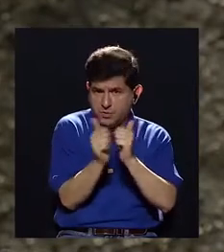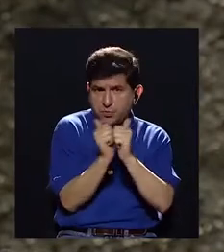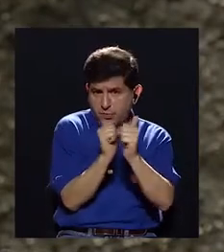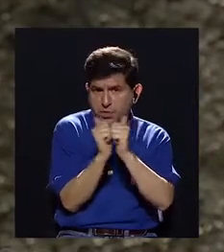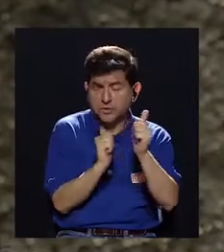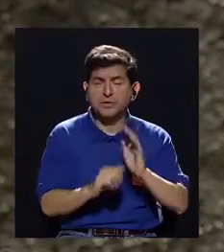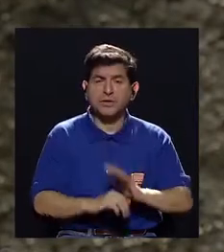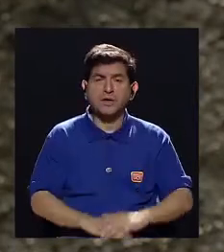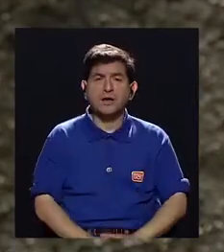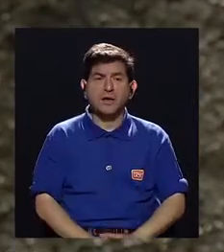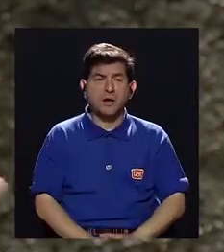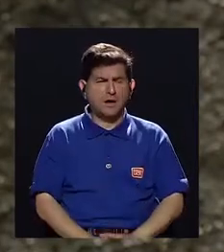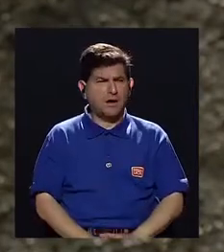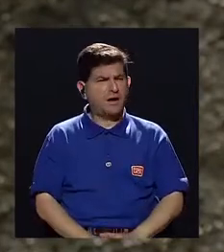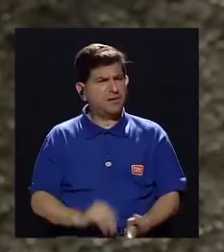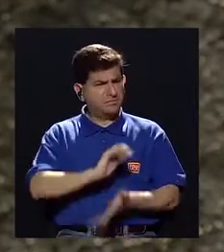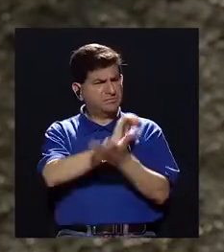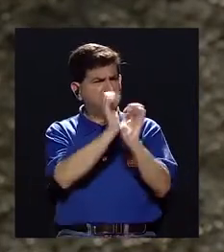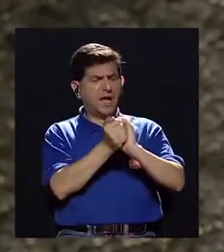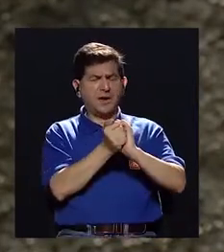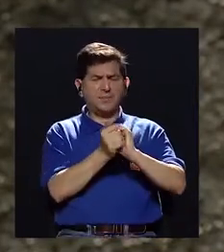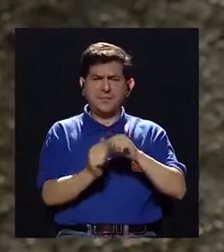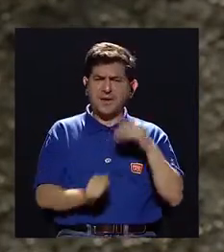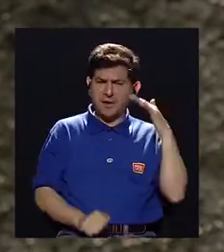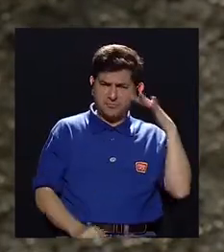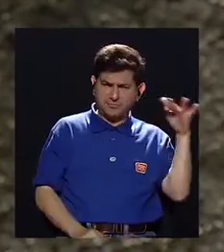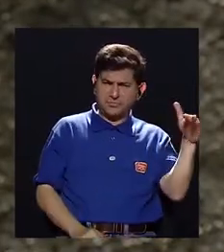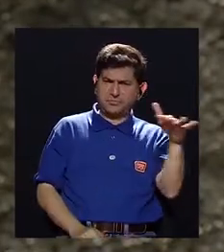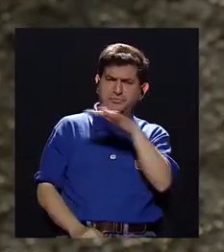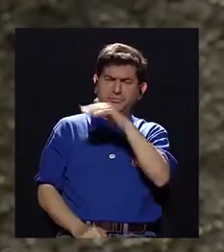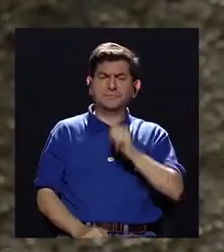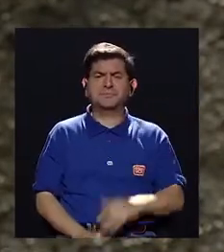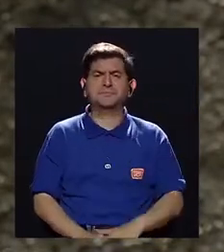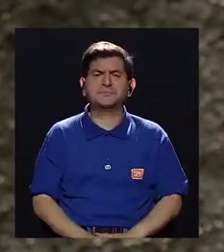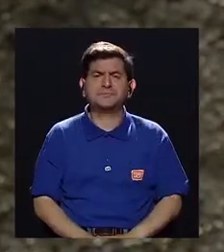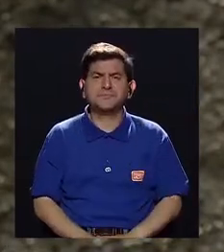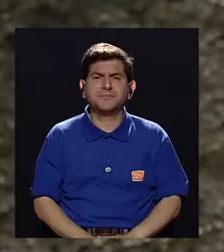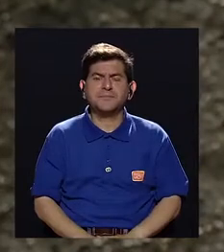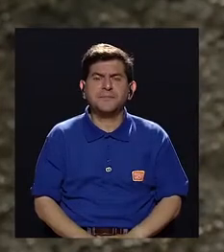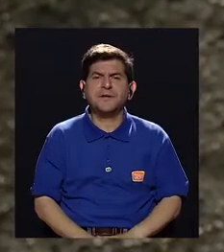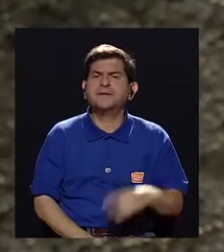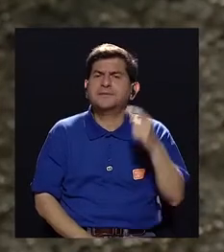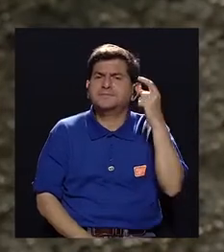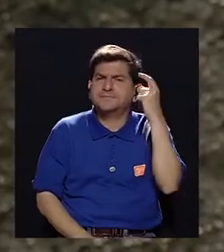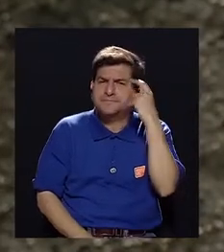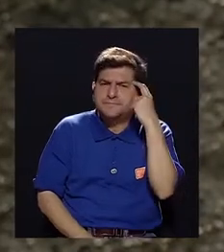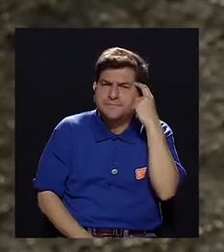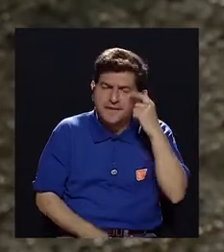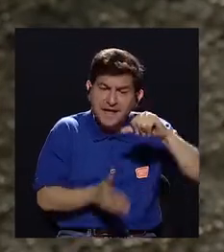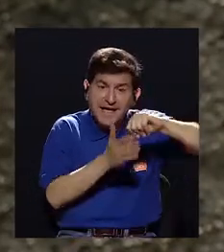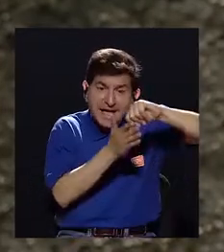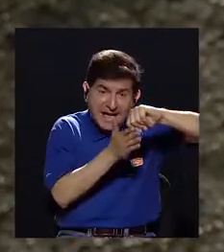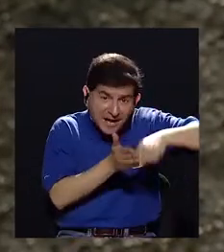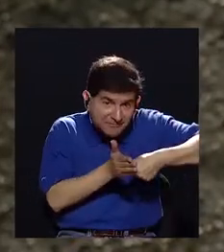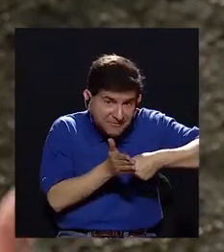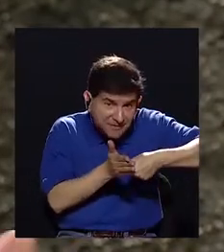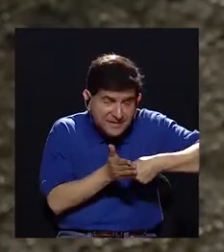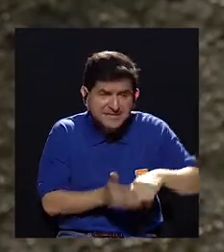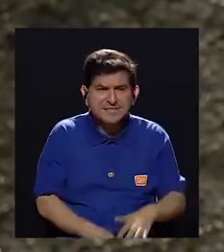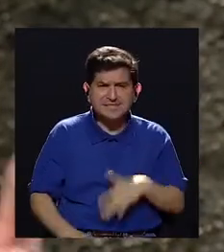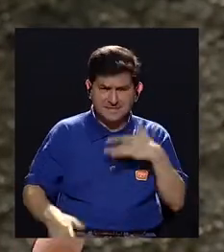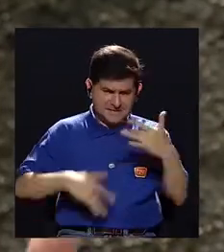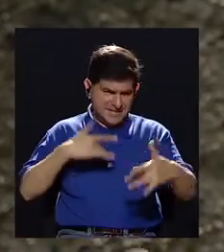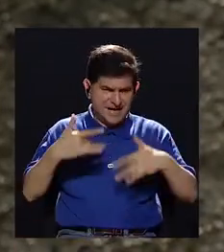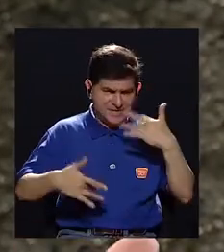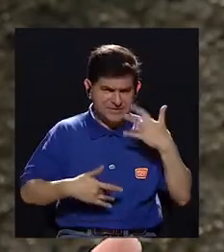por ejemplo, les empieza a cambiar mucho el panorama. Entonces, bueno, ¿cuáles serían pues, el énfasis, digamos, a